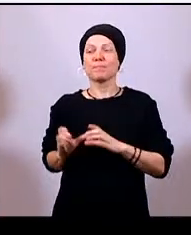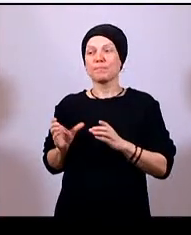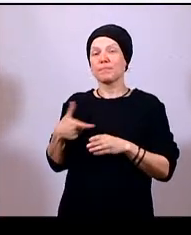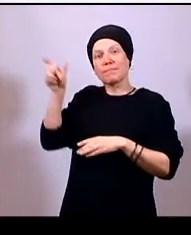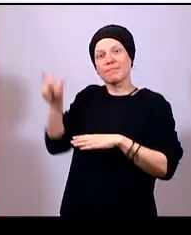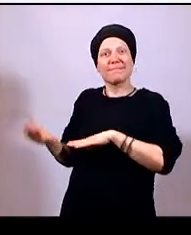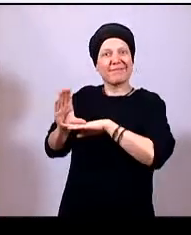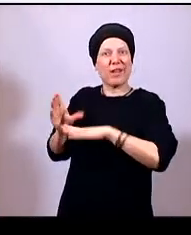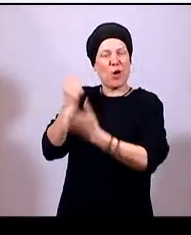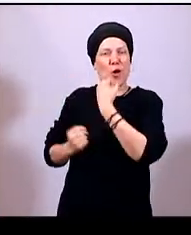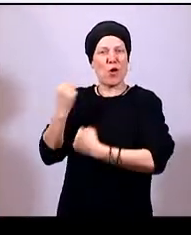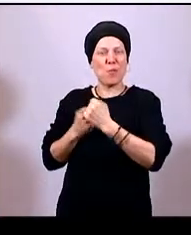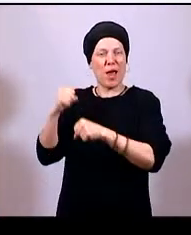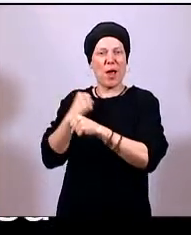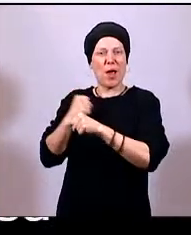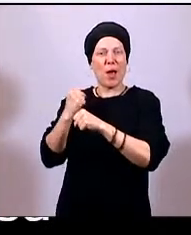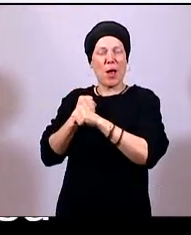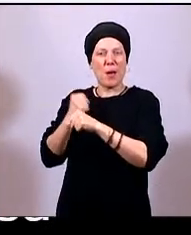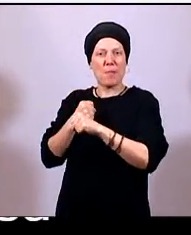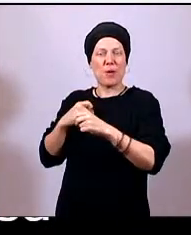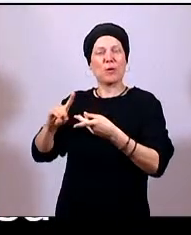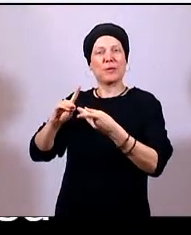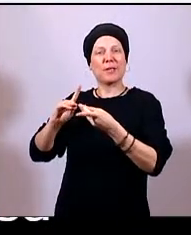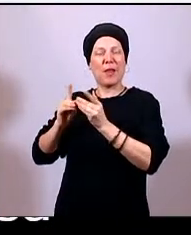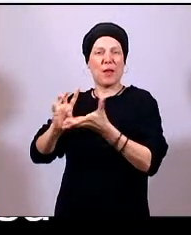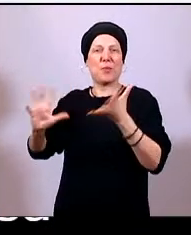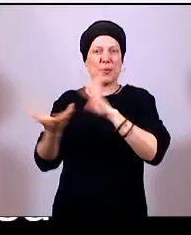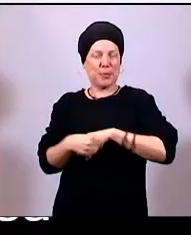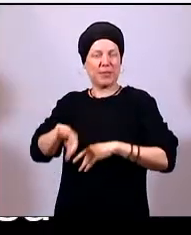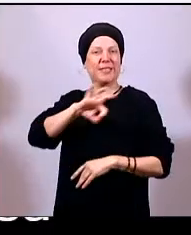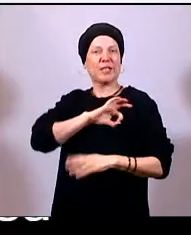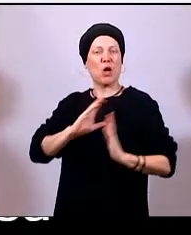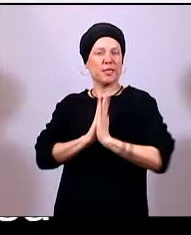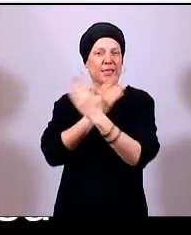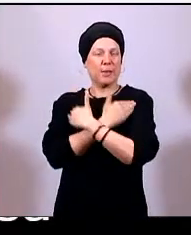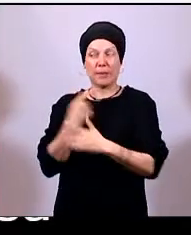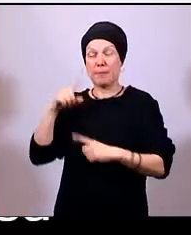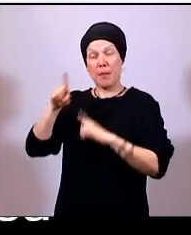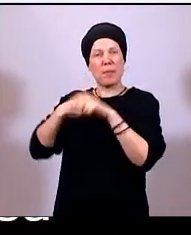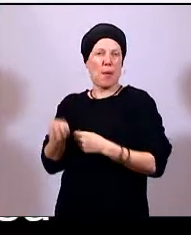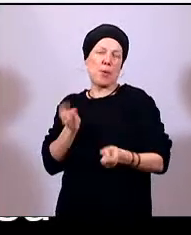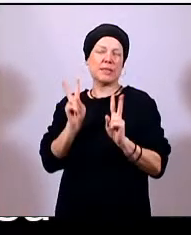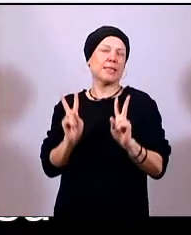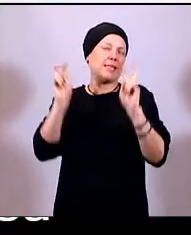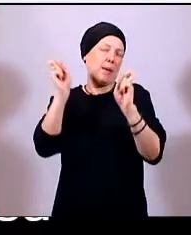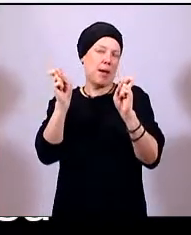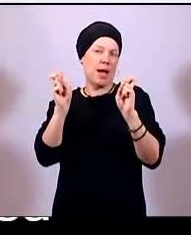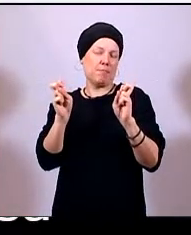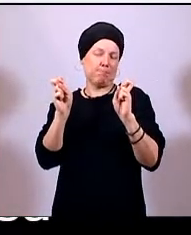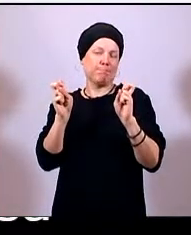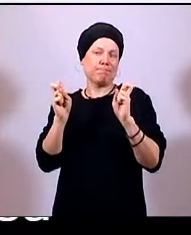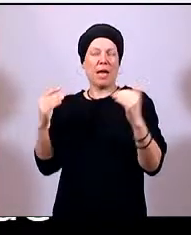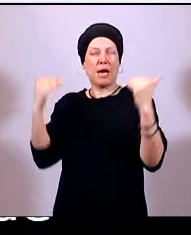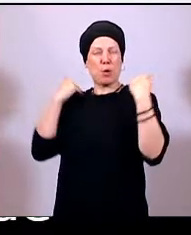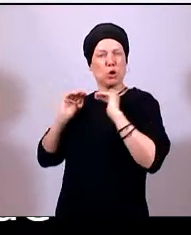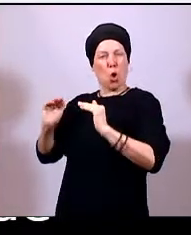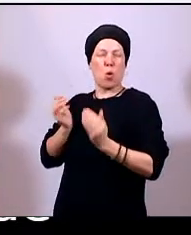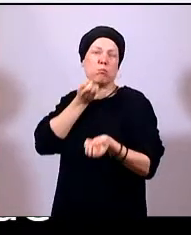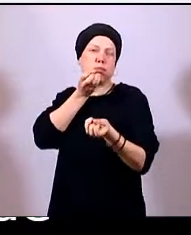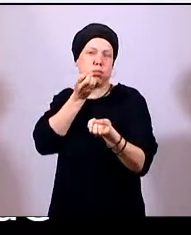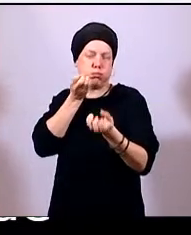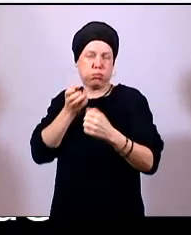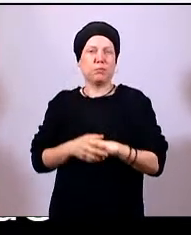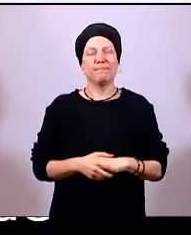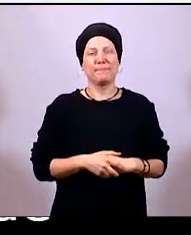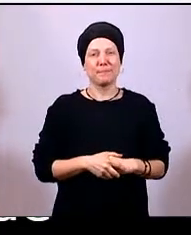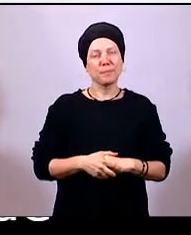de Economía, Empleo y Transformación Digital, Guillermo Santamaría, quien les dará cuenta de asuntos relacionados con su competencia y autorizados en la